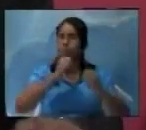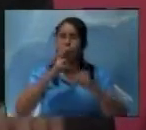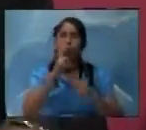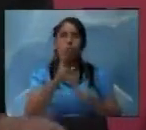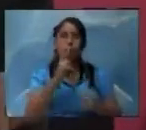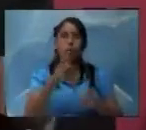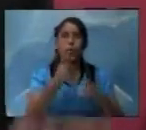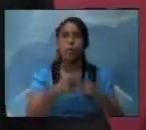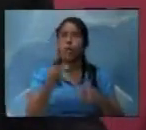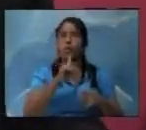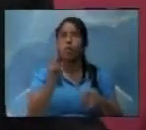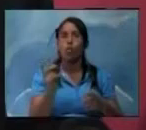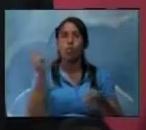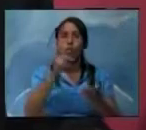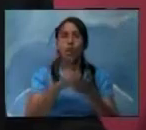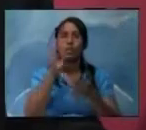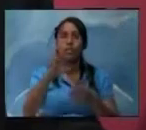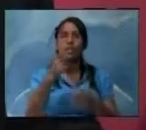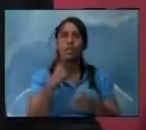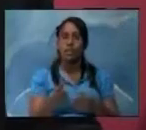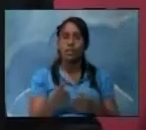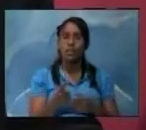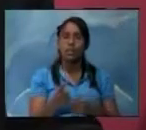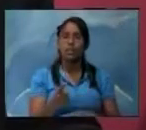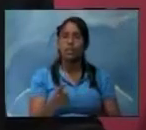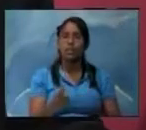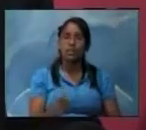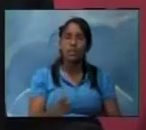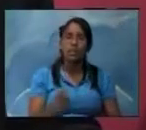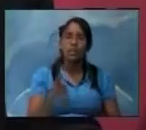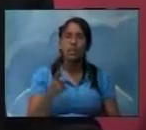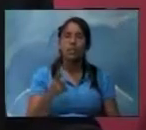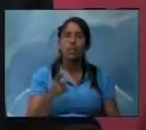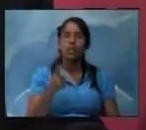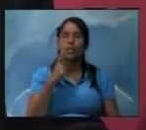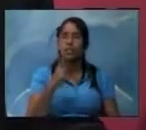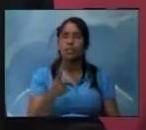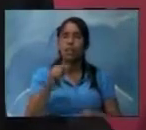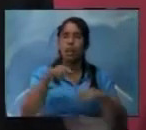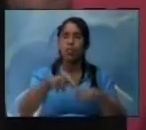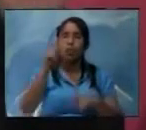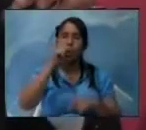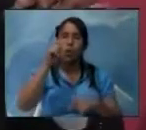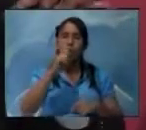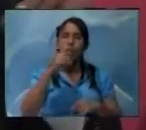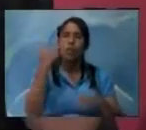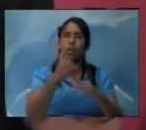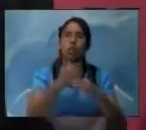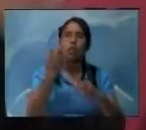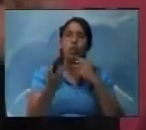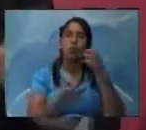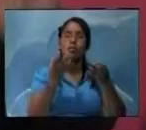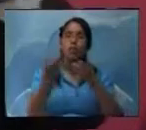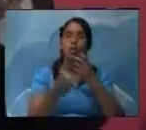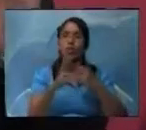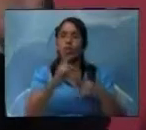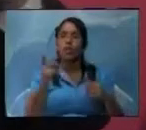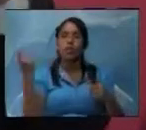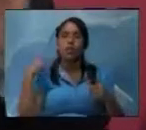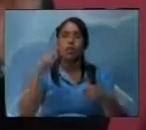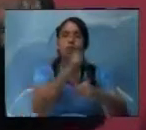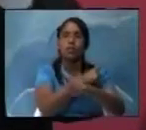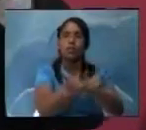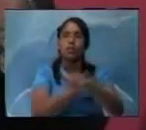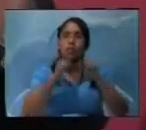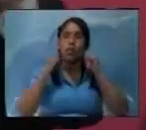espantoso. Pero no fue así. Mire lo que dice. Dice, estos varones, como el fuego, no había tenido